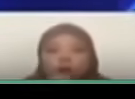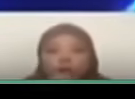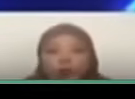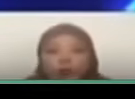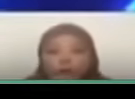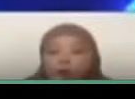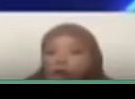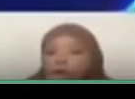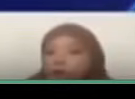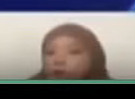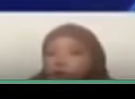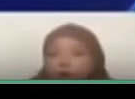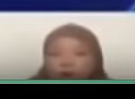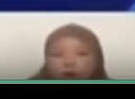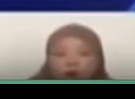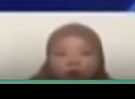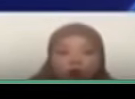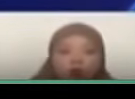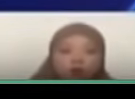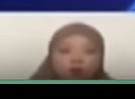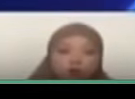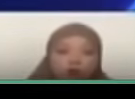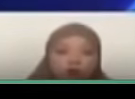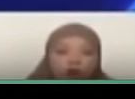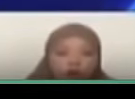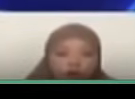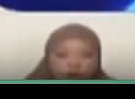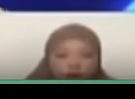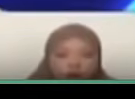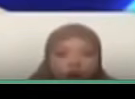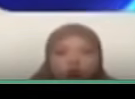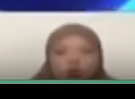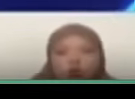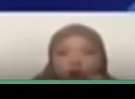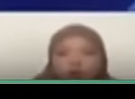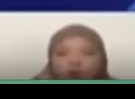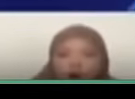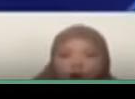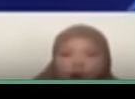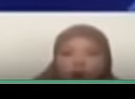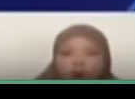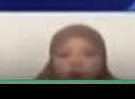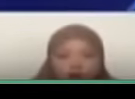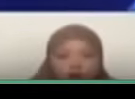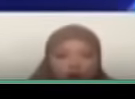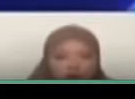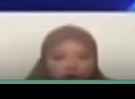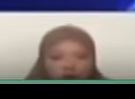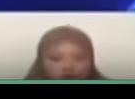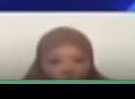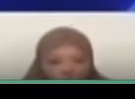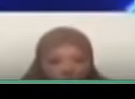circo que está allá en España. ¿Qué hizo? Dio la cara, salió a la calle, huyó, se